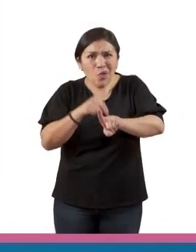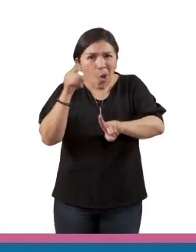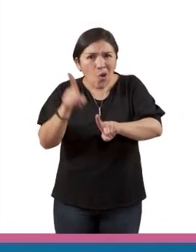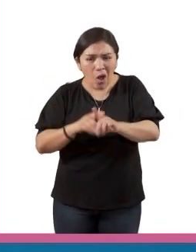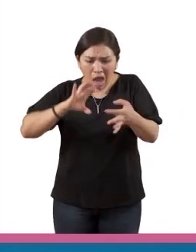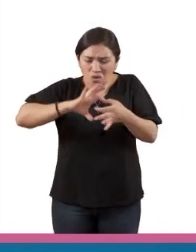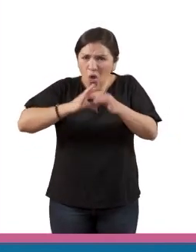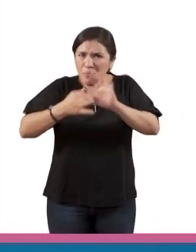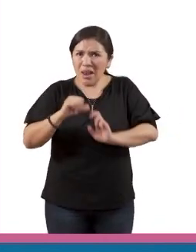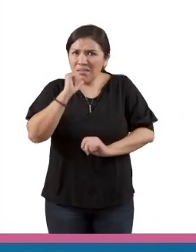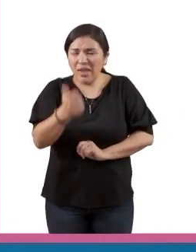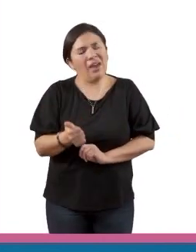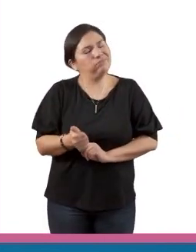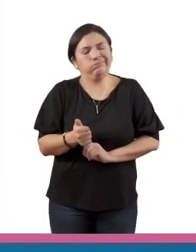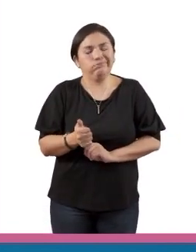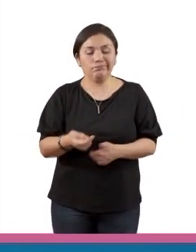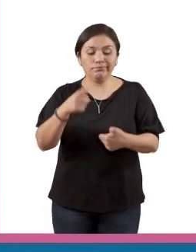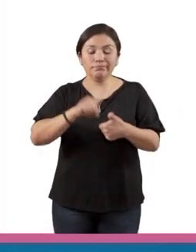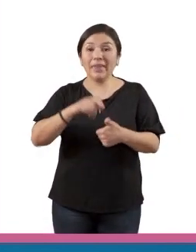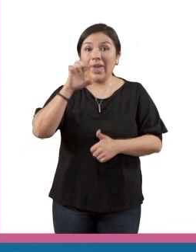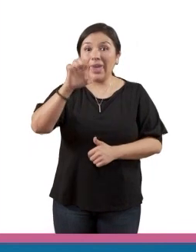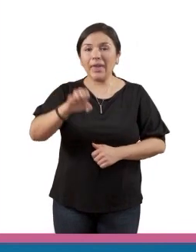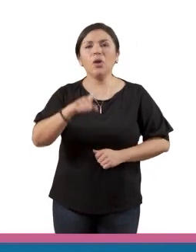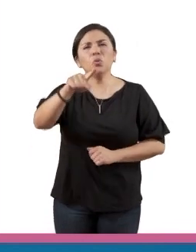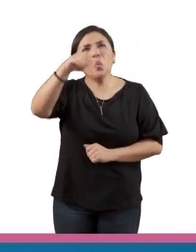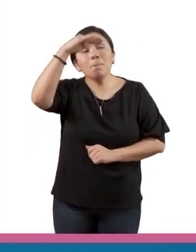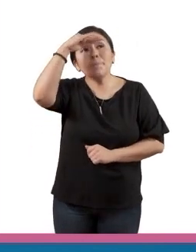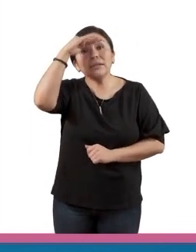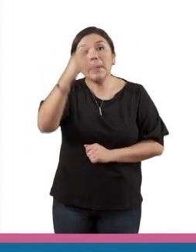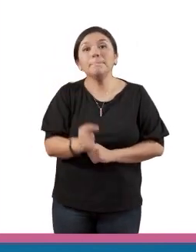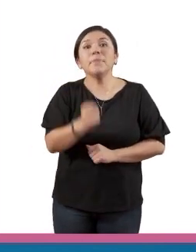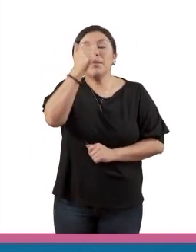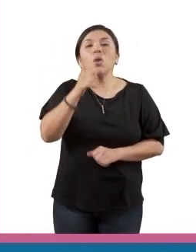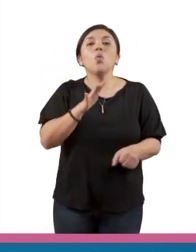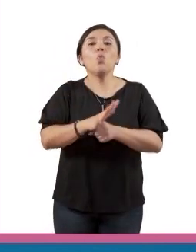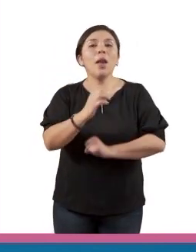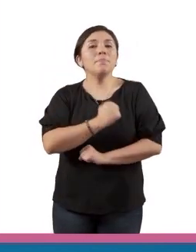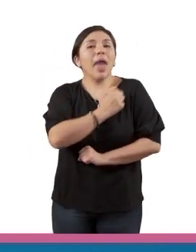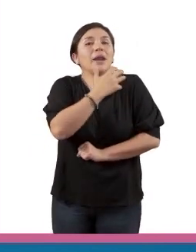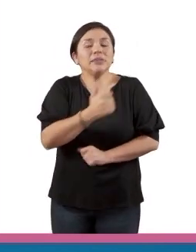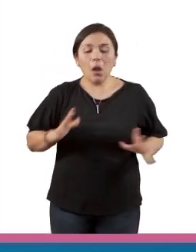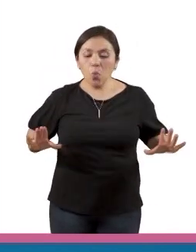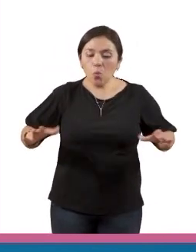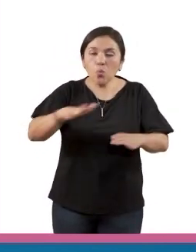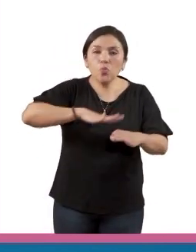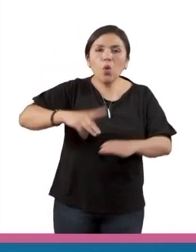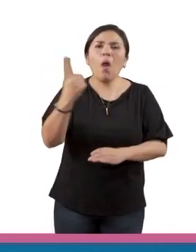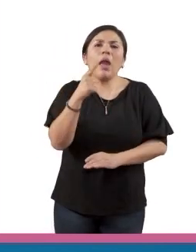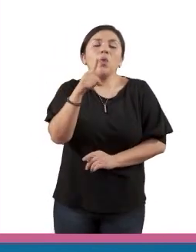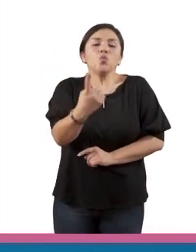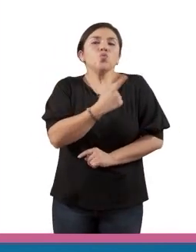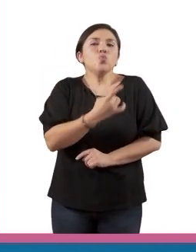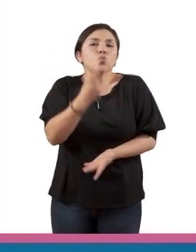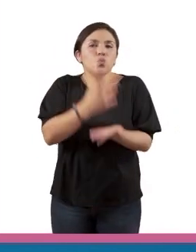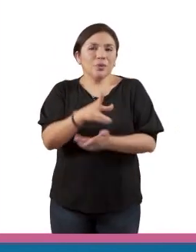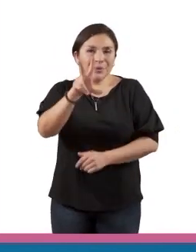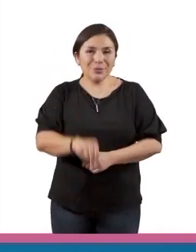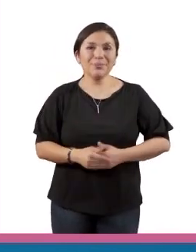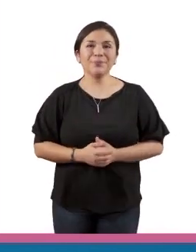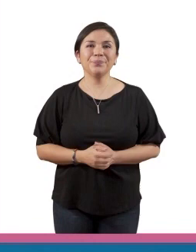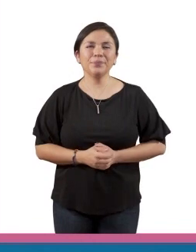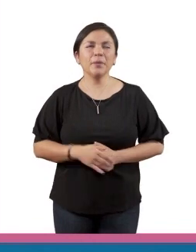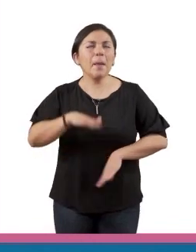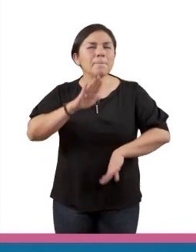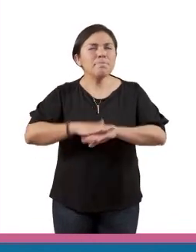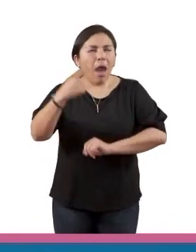no combinan. E. Piensas primero en el bienestar común que en el tuyo. Por